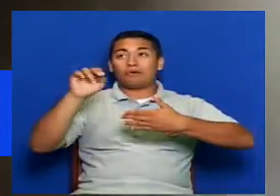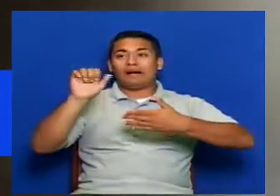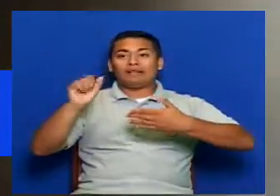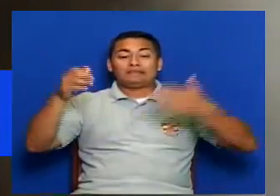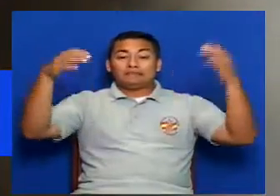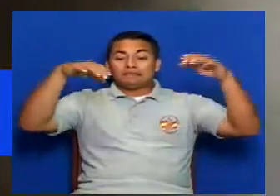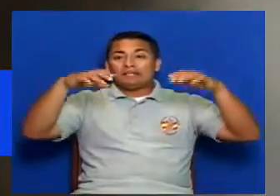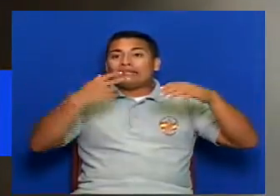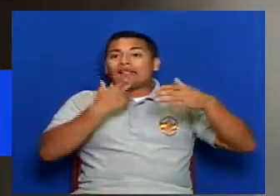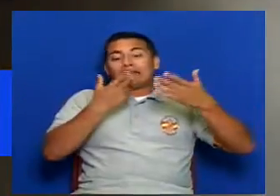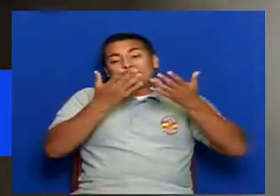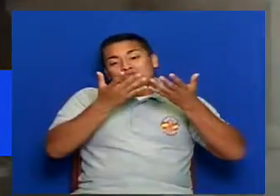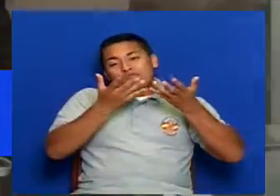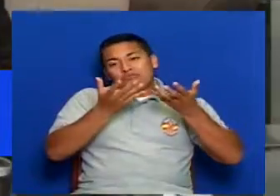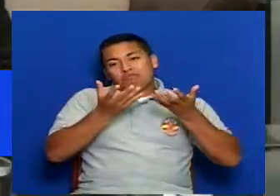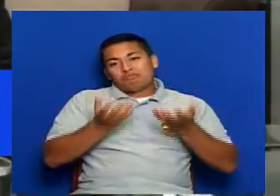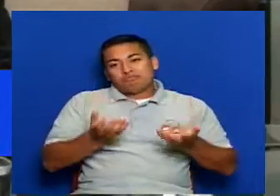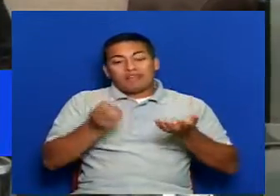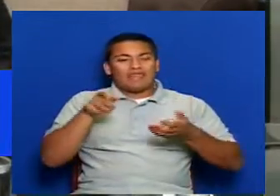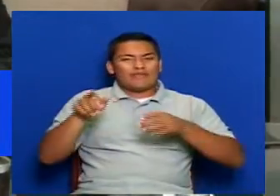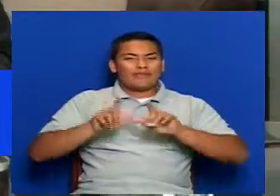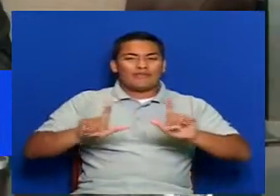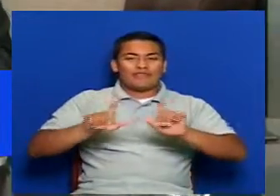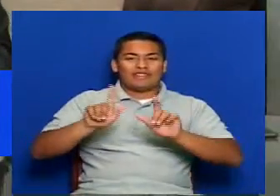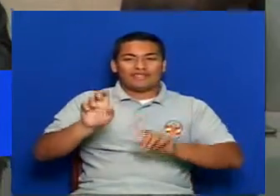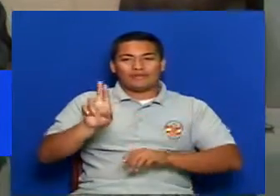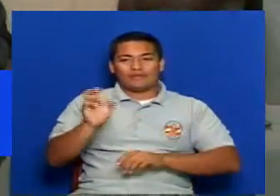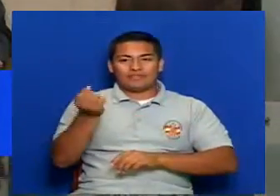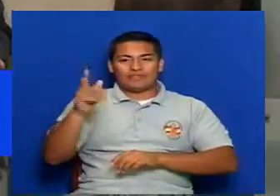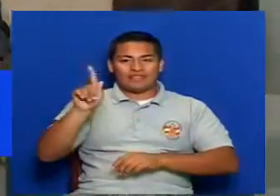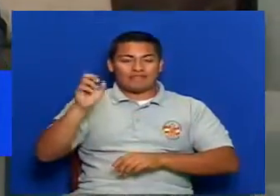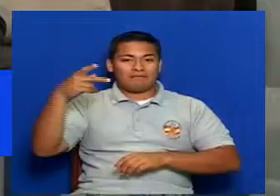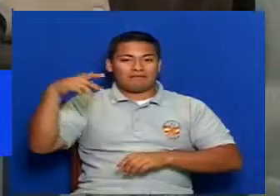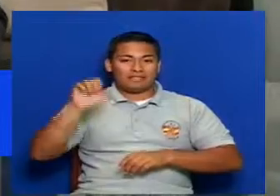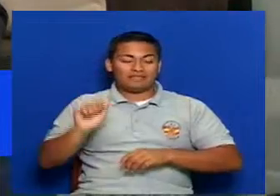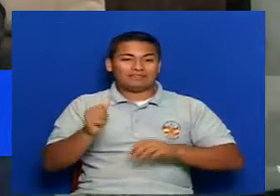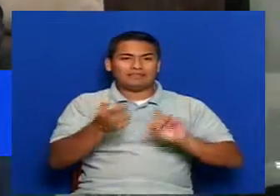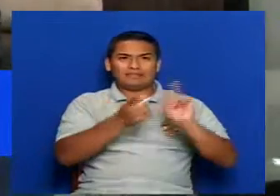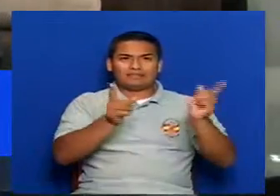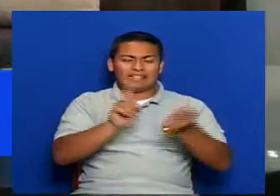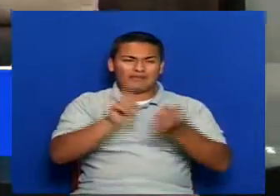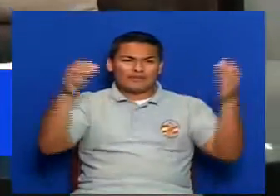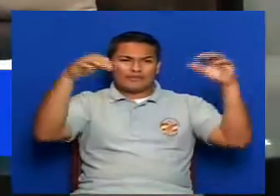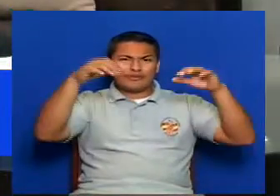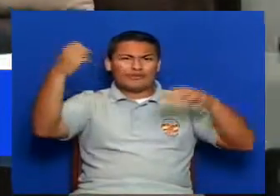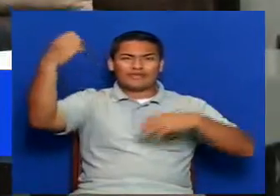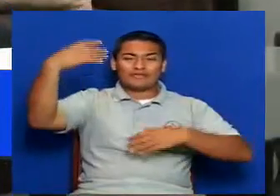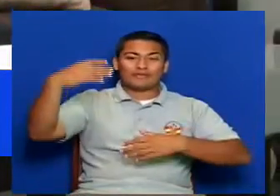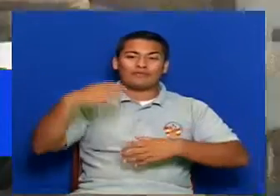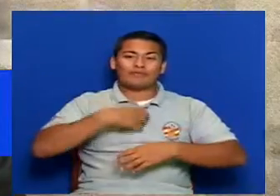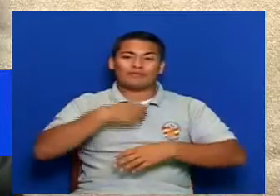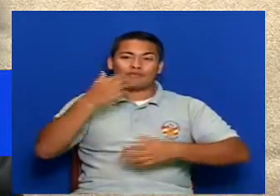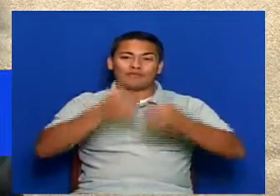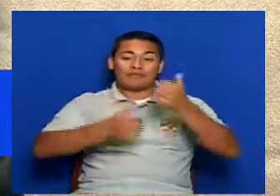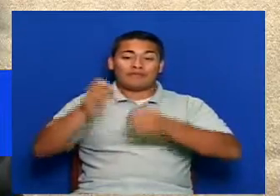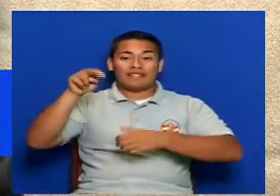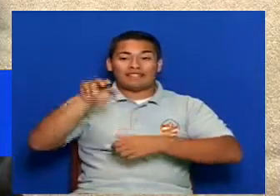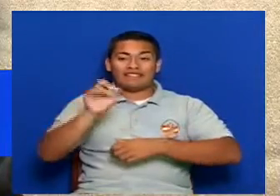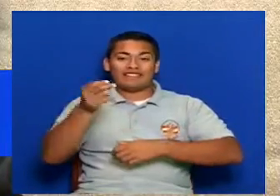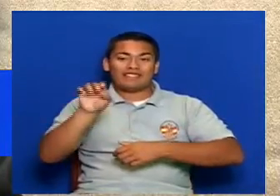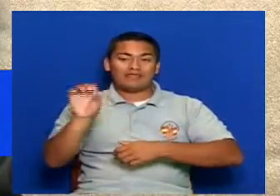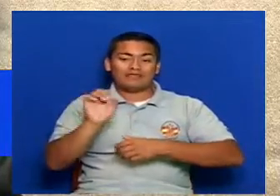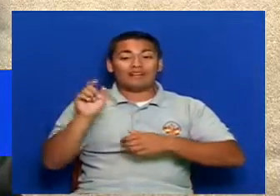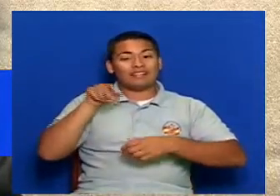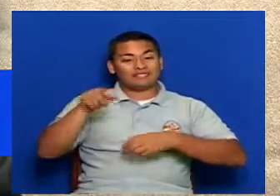prácticamente en la zona de teustepe han habido dos veranos continuos por el cambio climático y por el fenómeno del niño y es desde